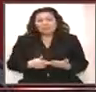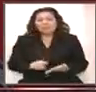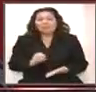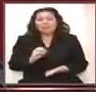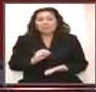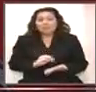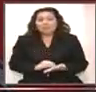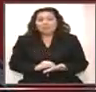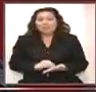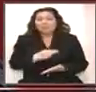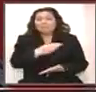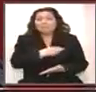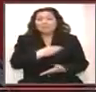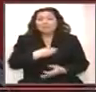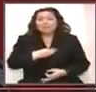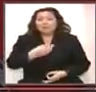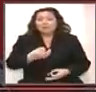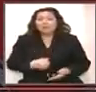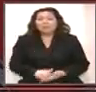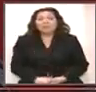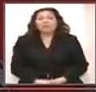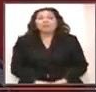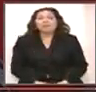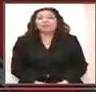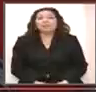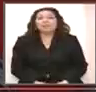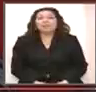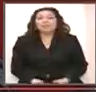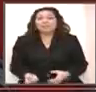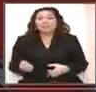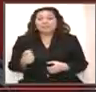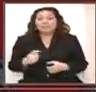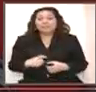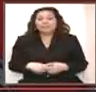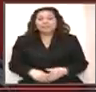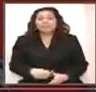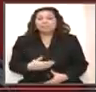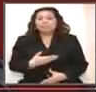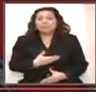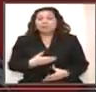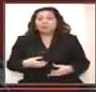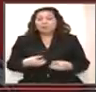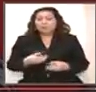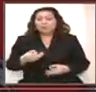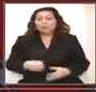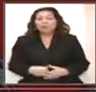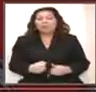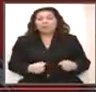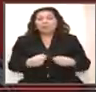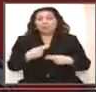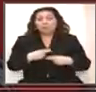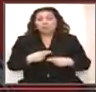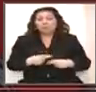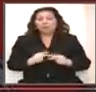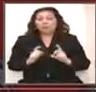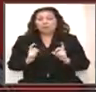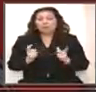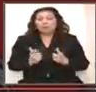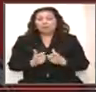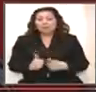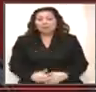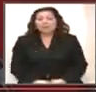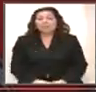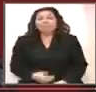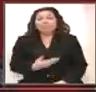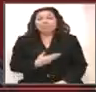además del ministro de Justicia, quien lo preside, está integrado por el presidente de la Comisión de Justicia y Derechos Humanos del Congreso de la República,